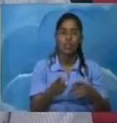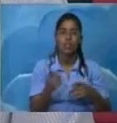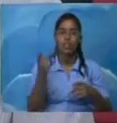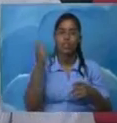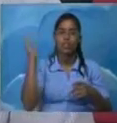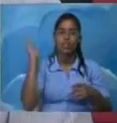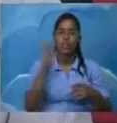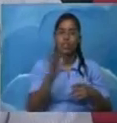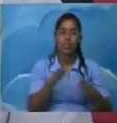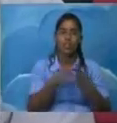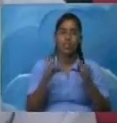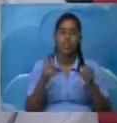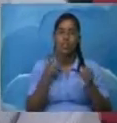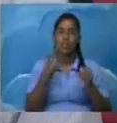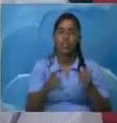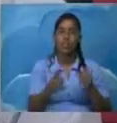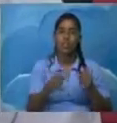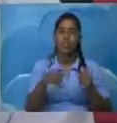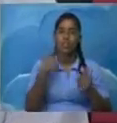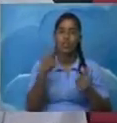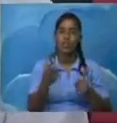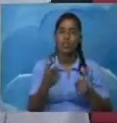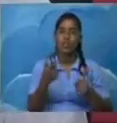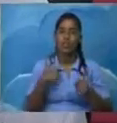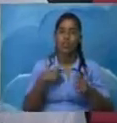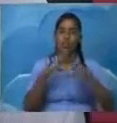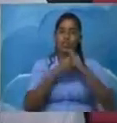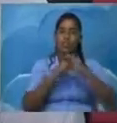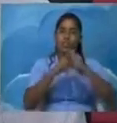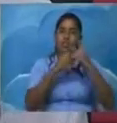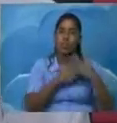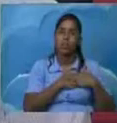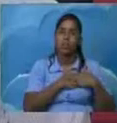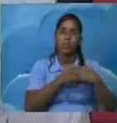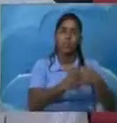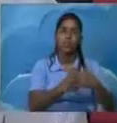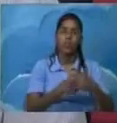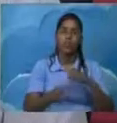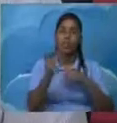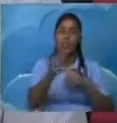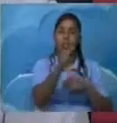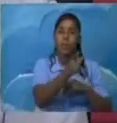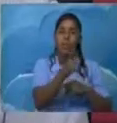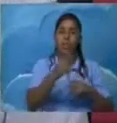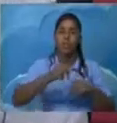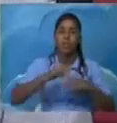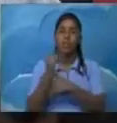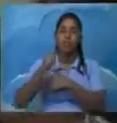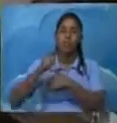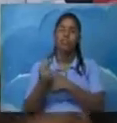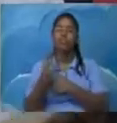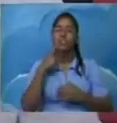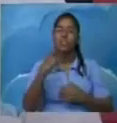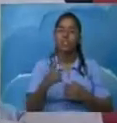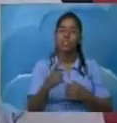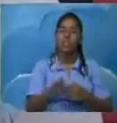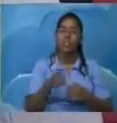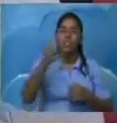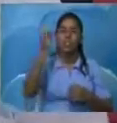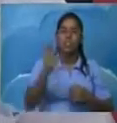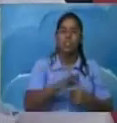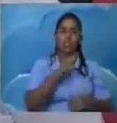el texto a Damaso de que en cuanto a honra, prefiriendo a los demás. Y el policía iba lejos y le dice,